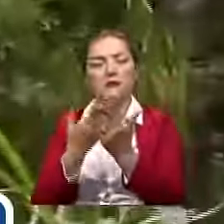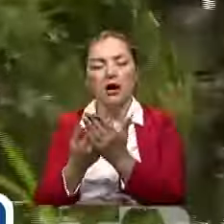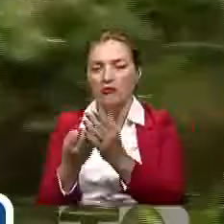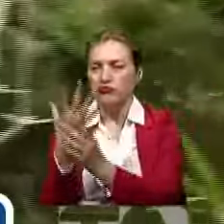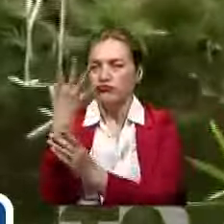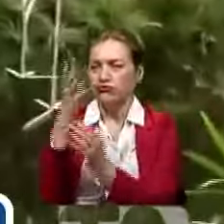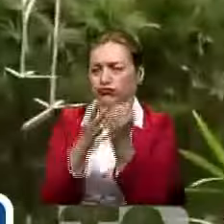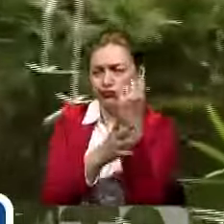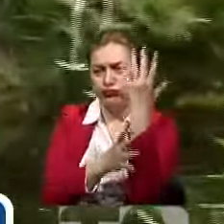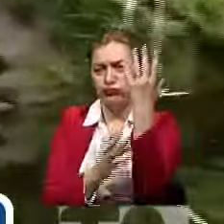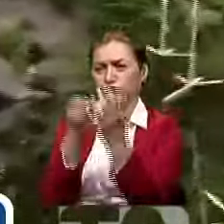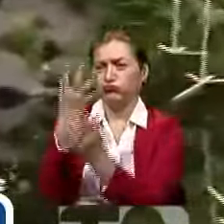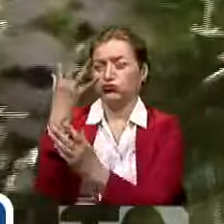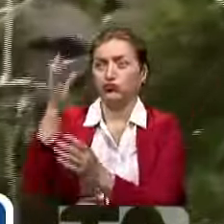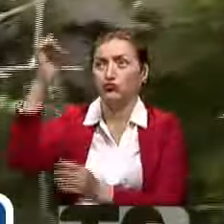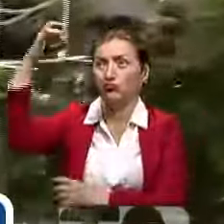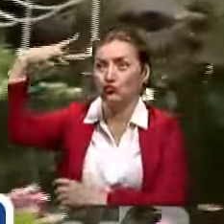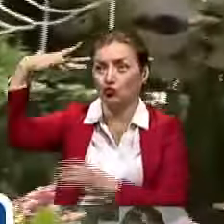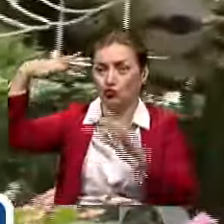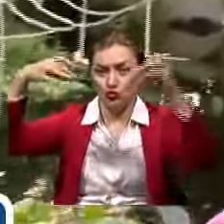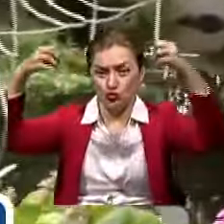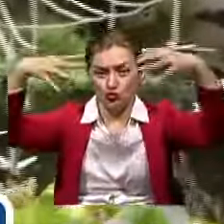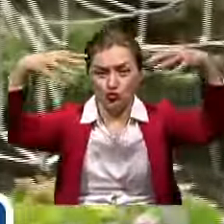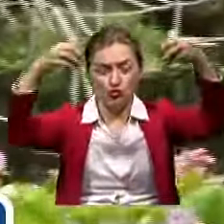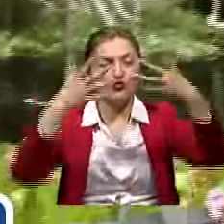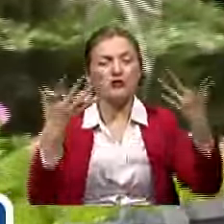Luz es una experiencia única, única en este verano.